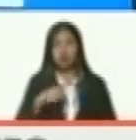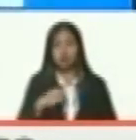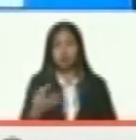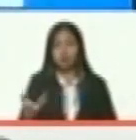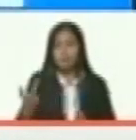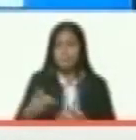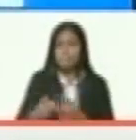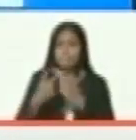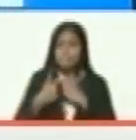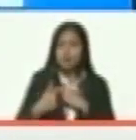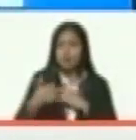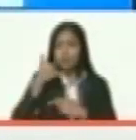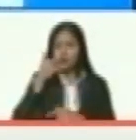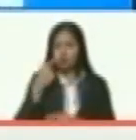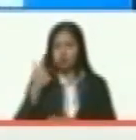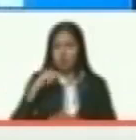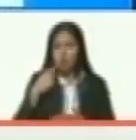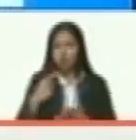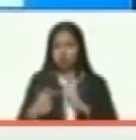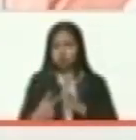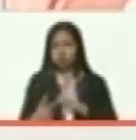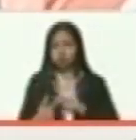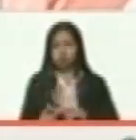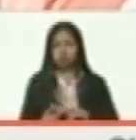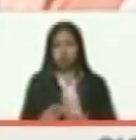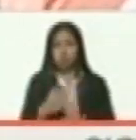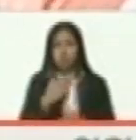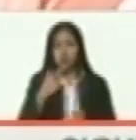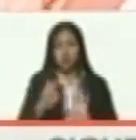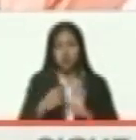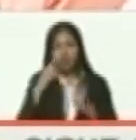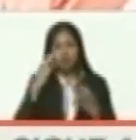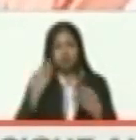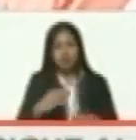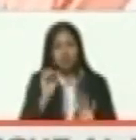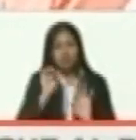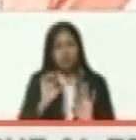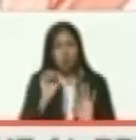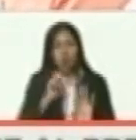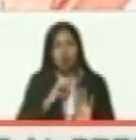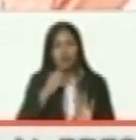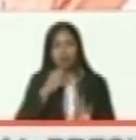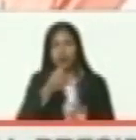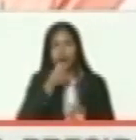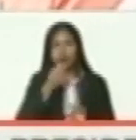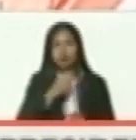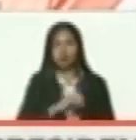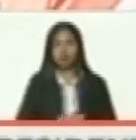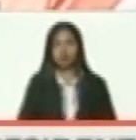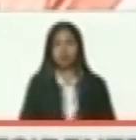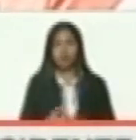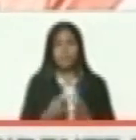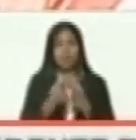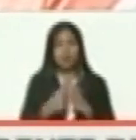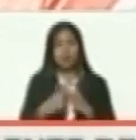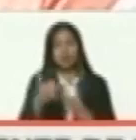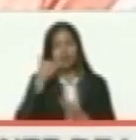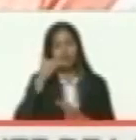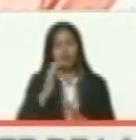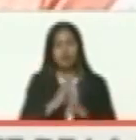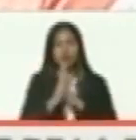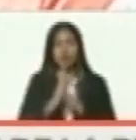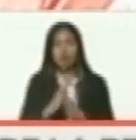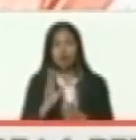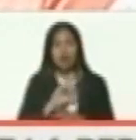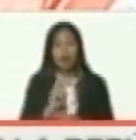celular, yo tengo ahí la declaración. Por favor, préstamelo. Quiero ser exacto en la declaración. Préstame mi celular, ¿quién lo tiene? Pero